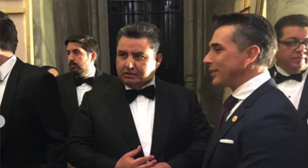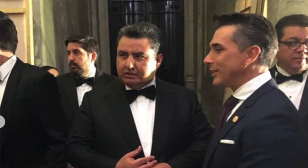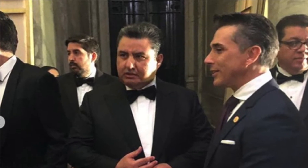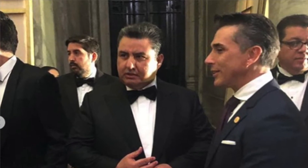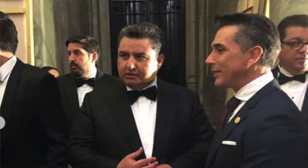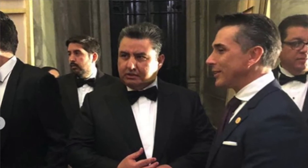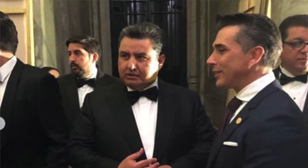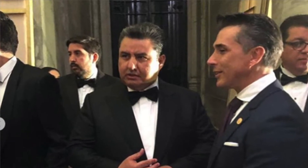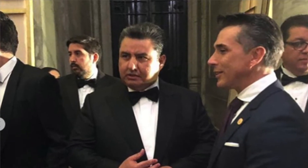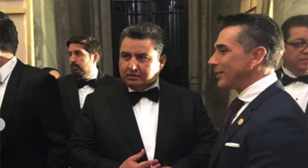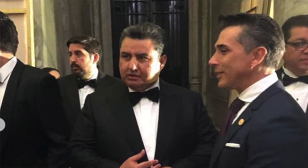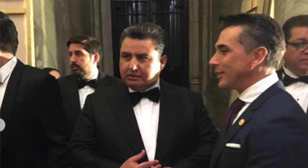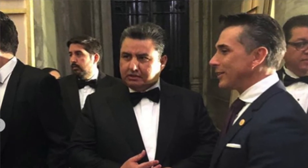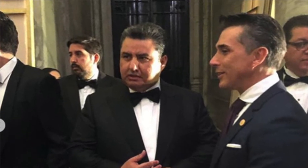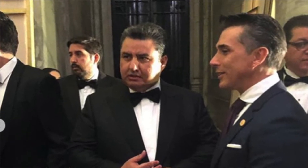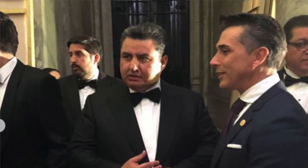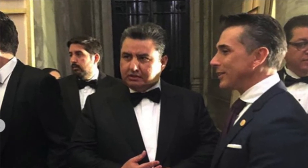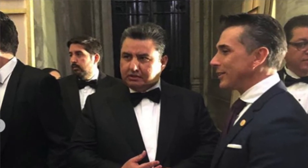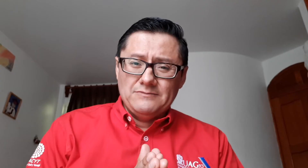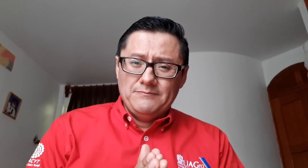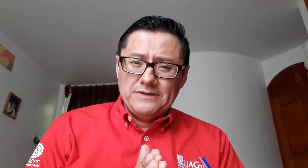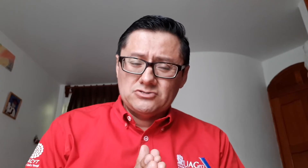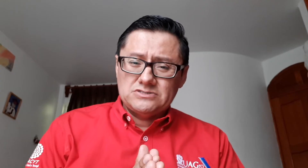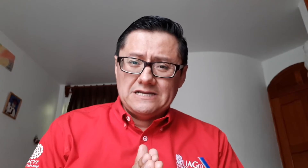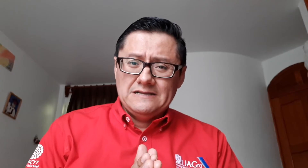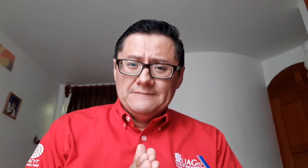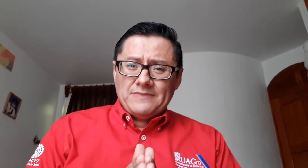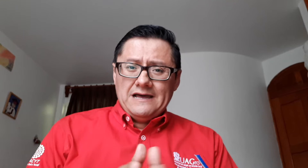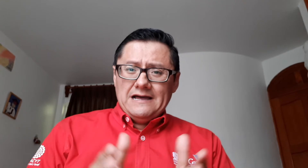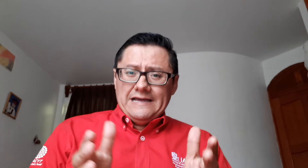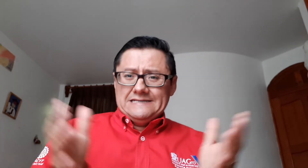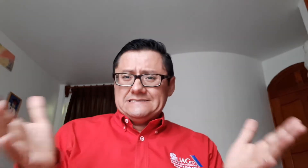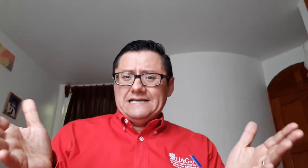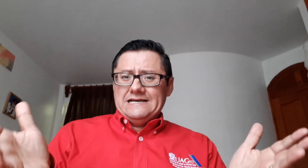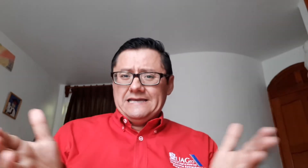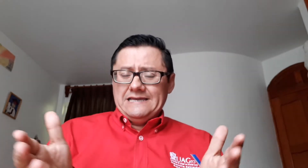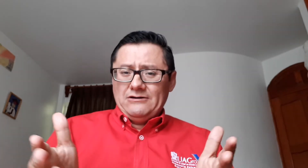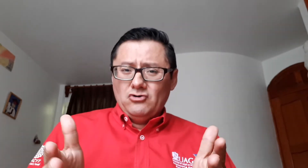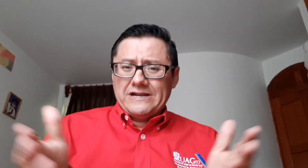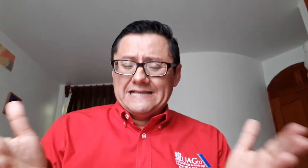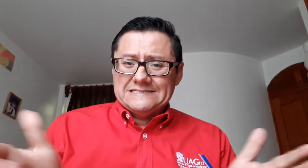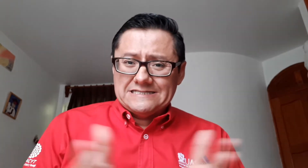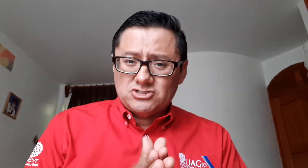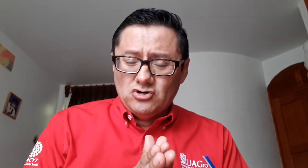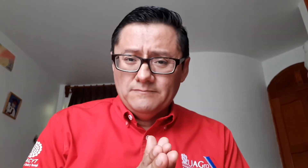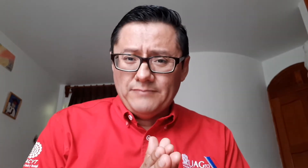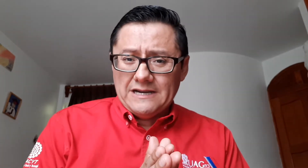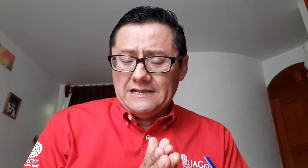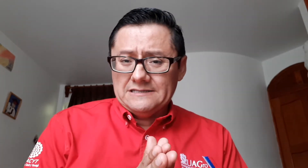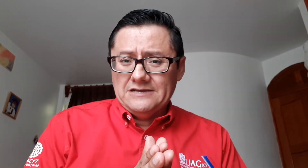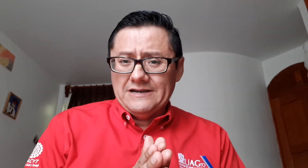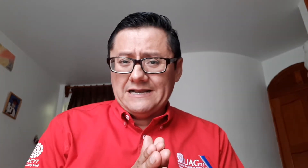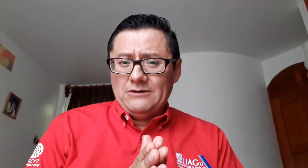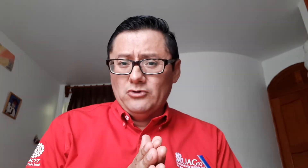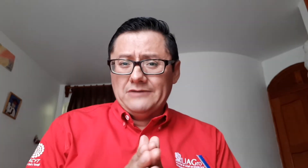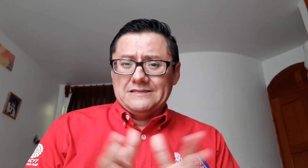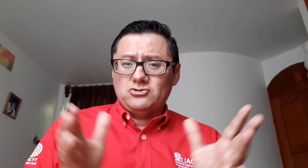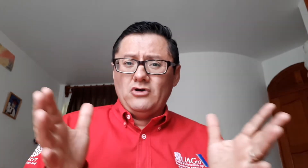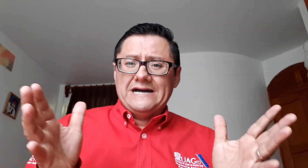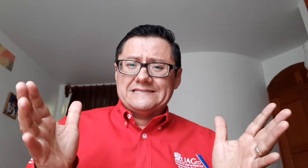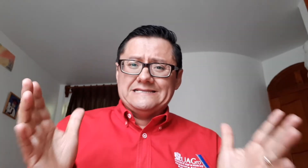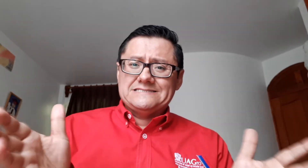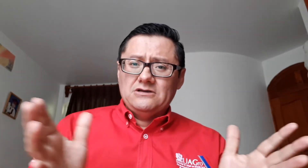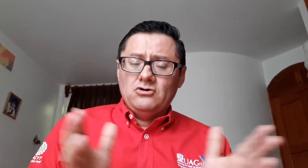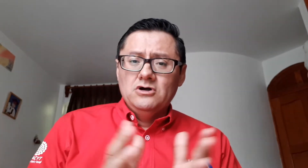fue rentado por una cantidad de 180 mil pesos a esta organización para llevar a cabo un